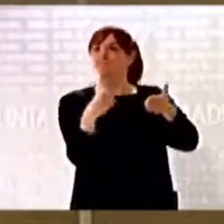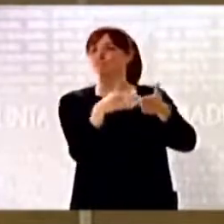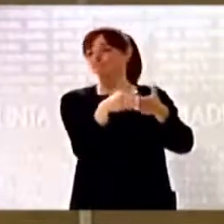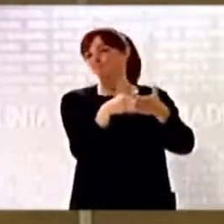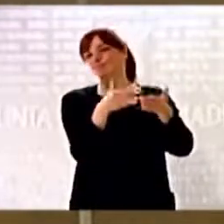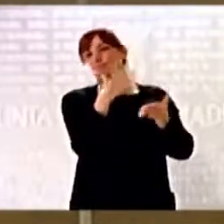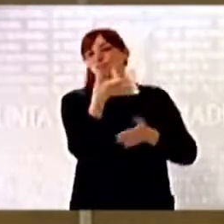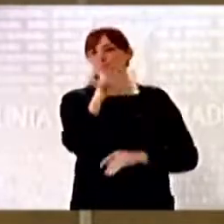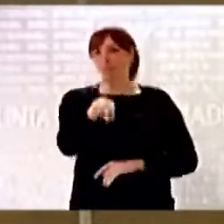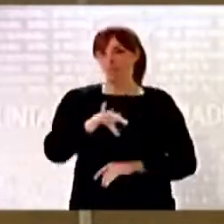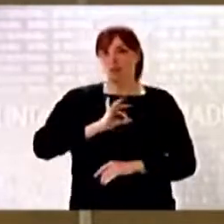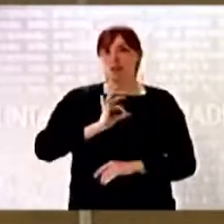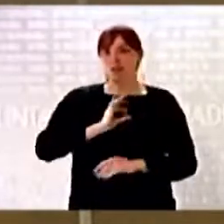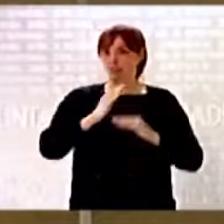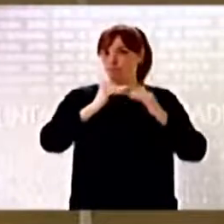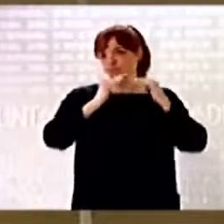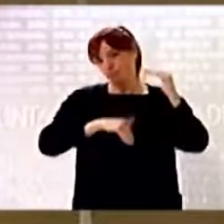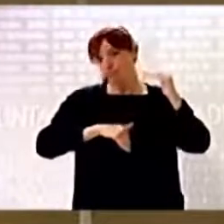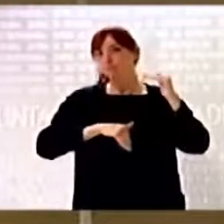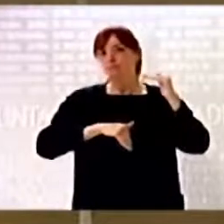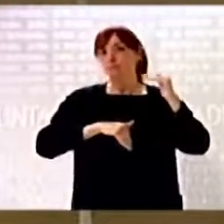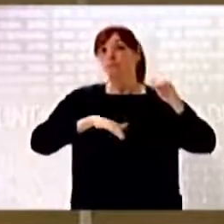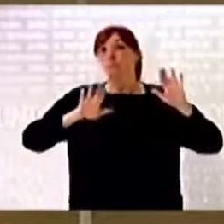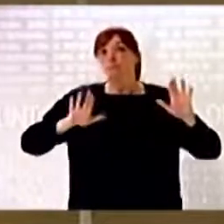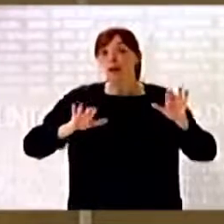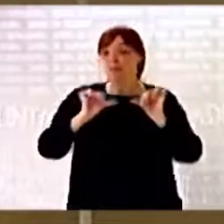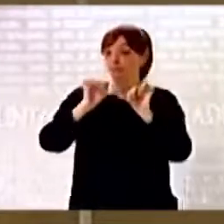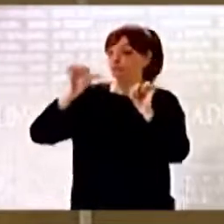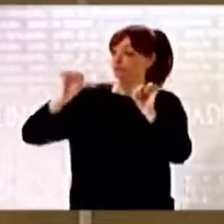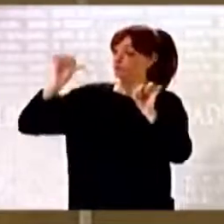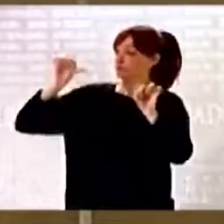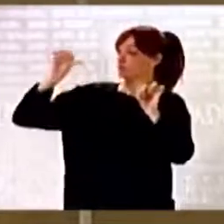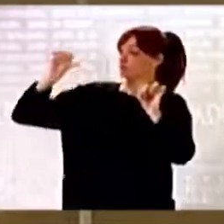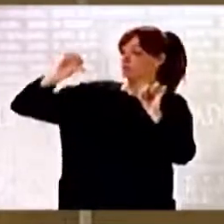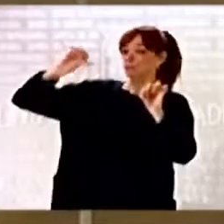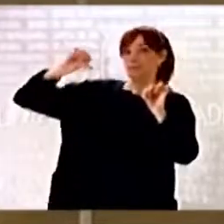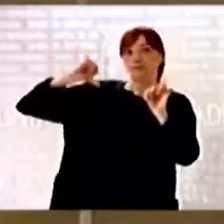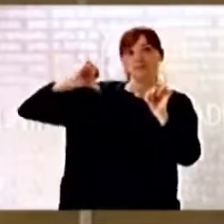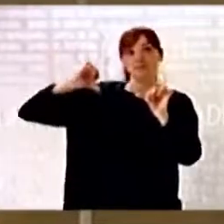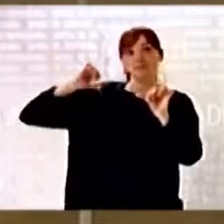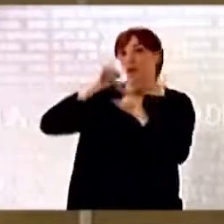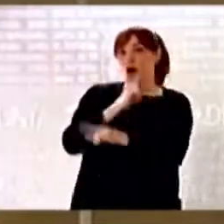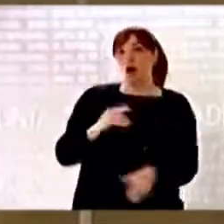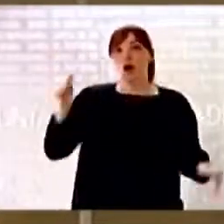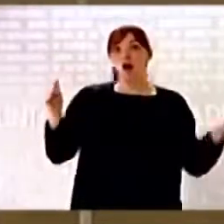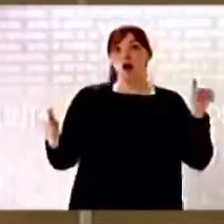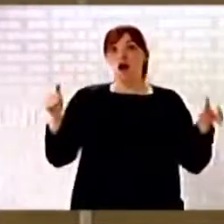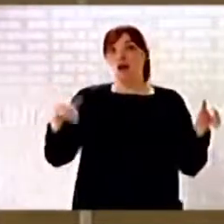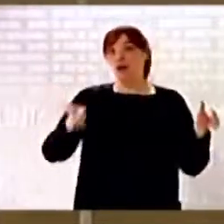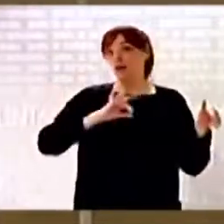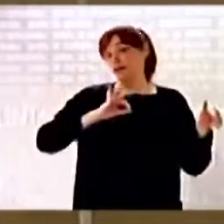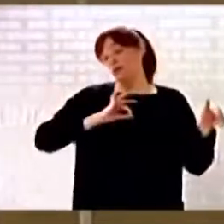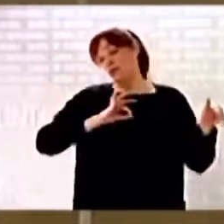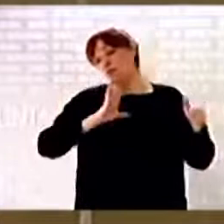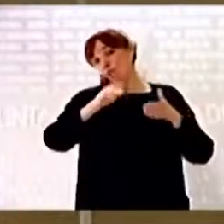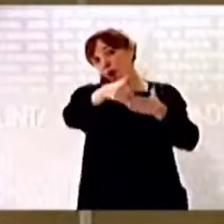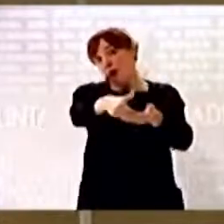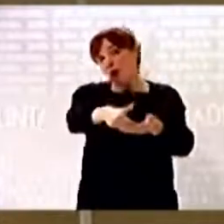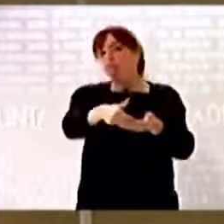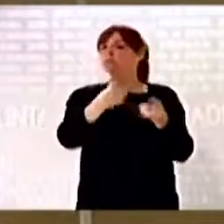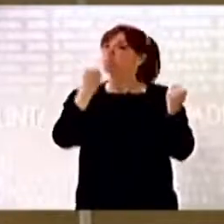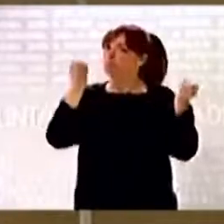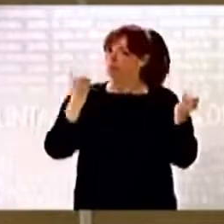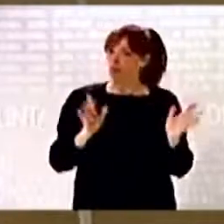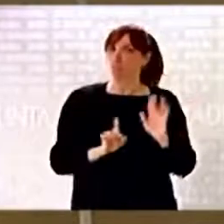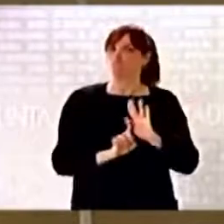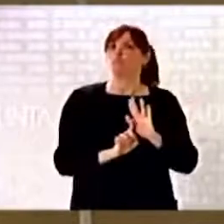dato de enero, el camino que está transitando a lo largo del año Extremadura en el empleo está siendo